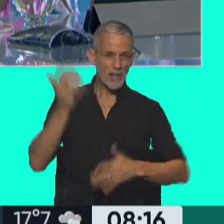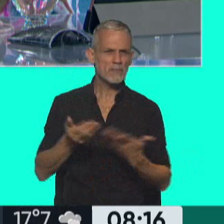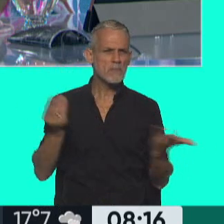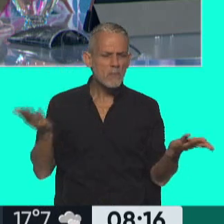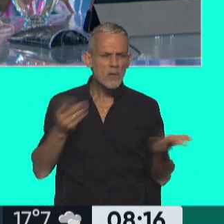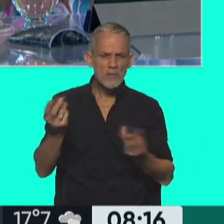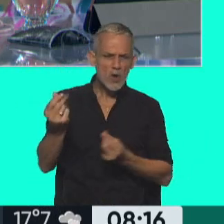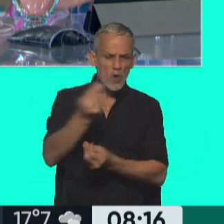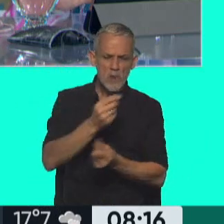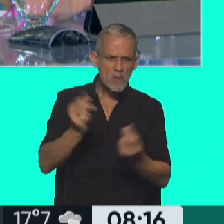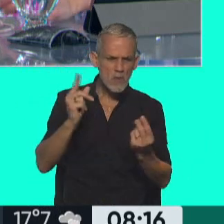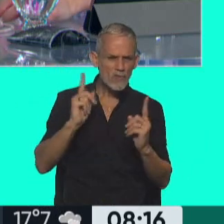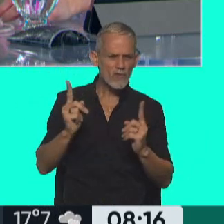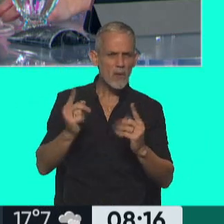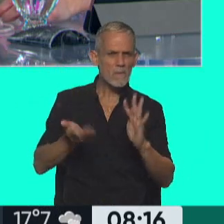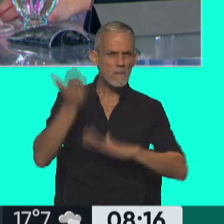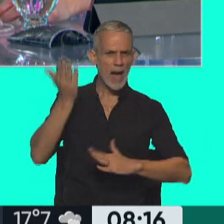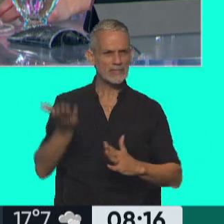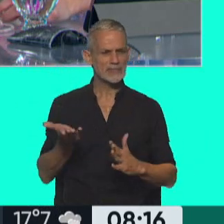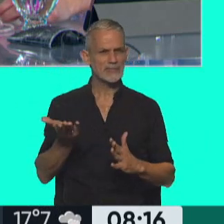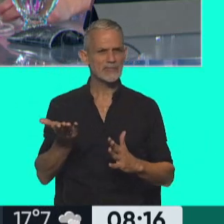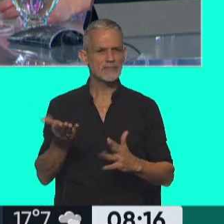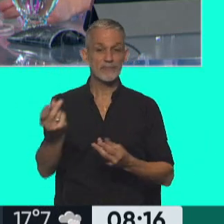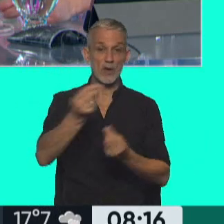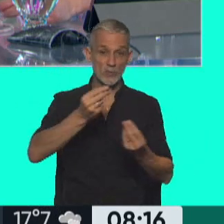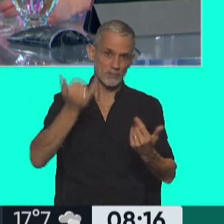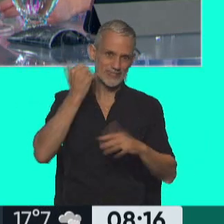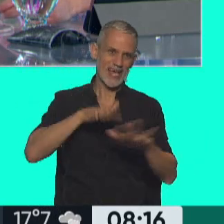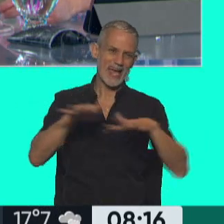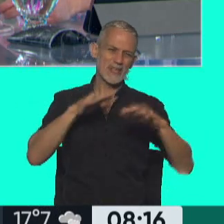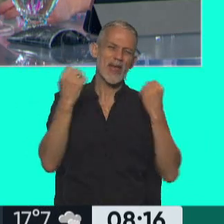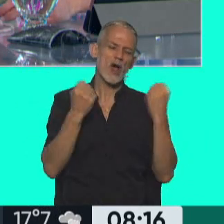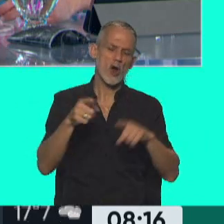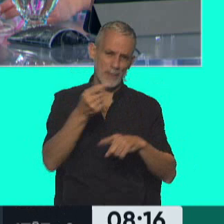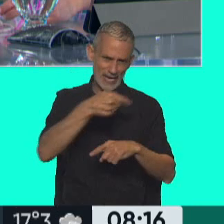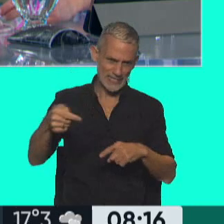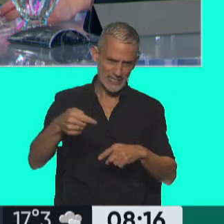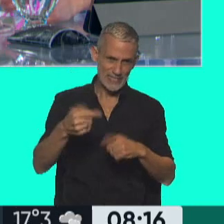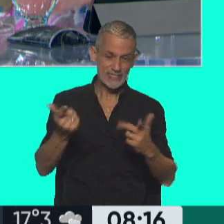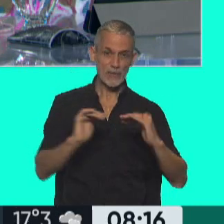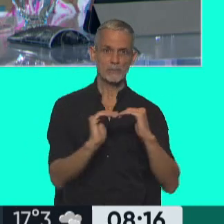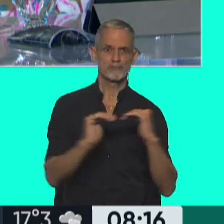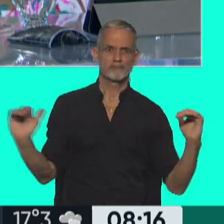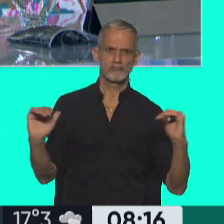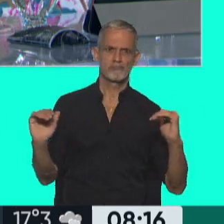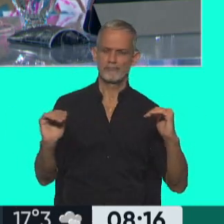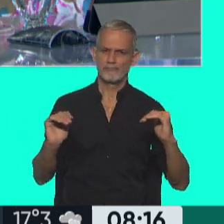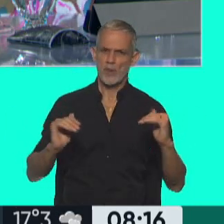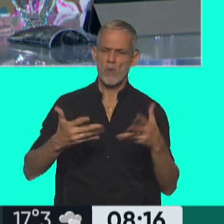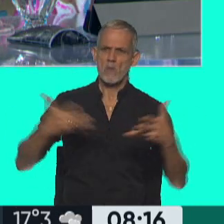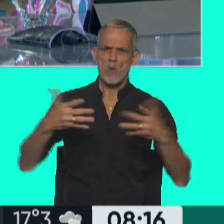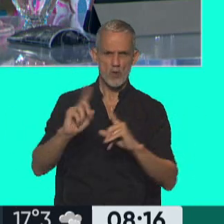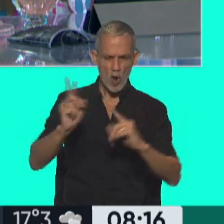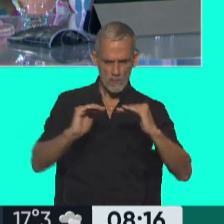el consumo y ya empezamos a ver, que también se conoció la actividad económica esta semana, que se estancó la actividad, la economía en